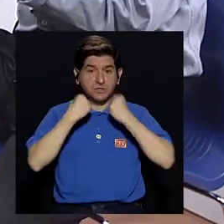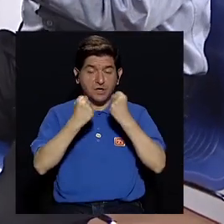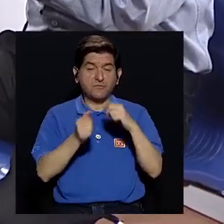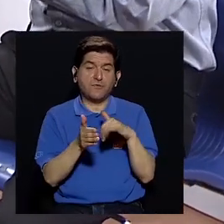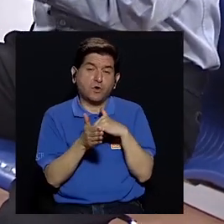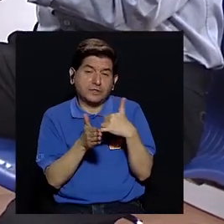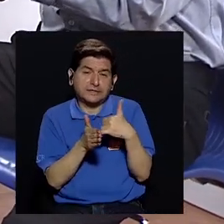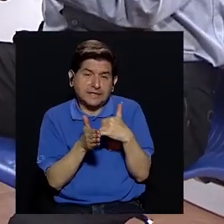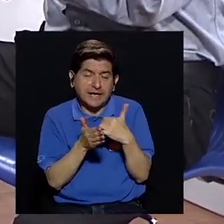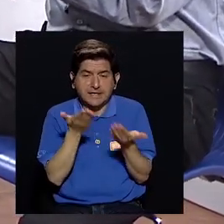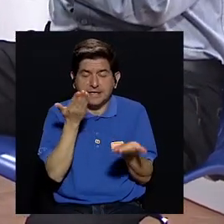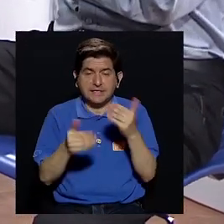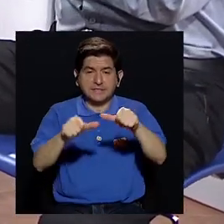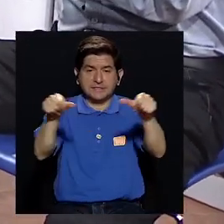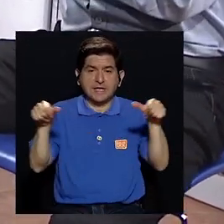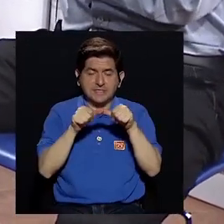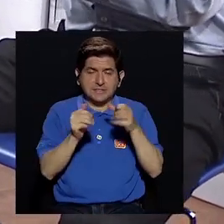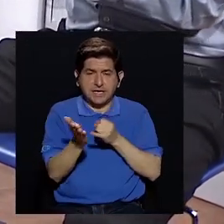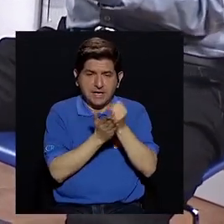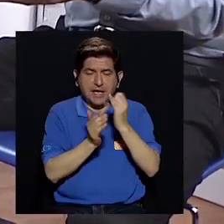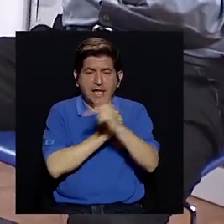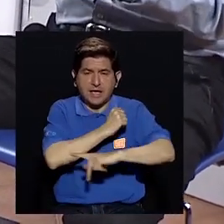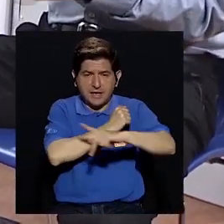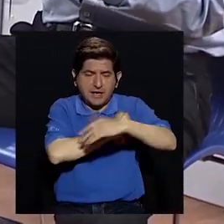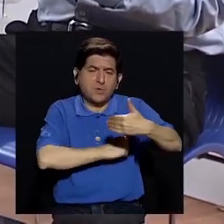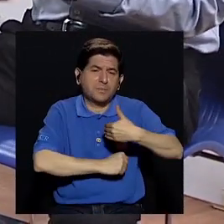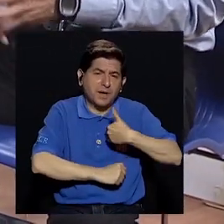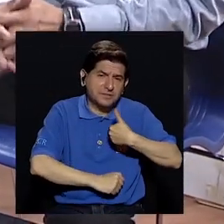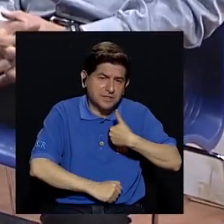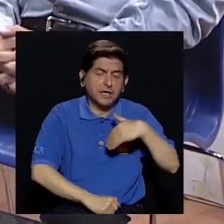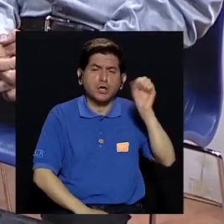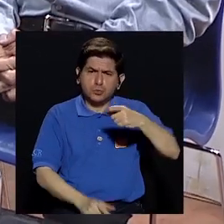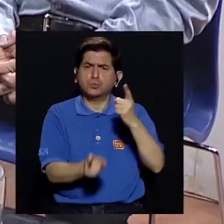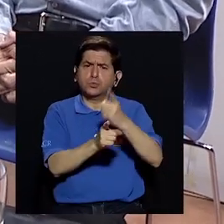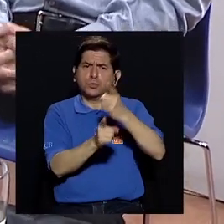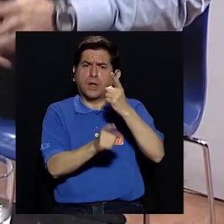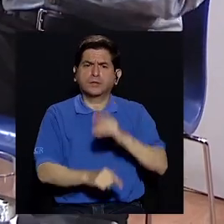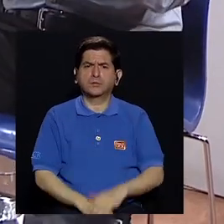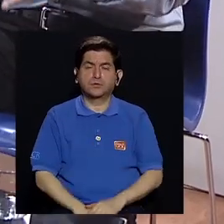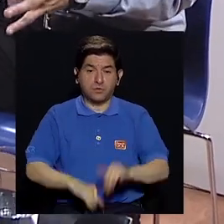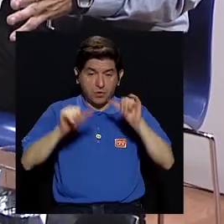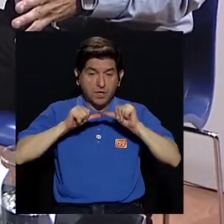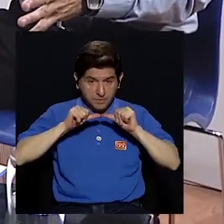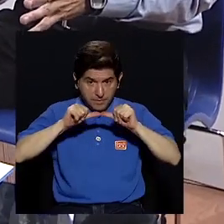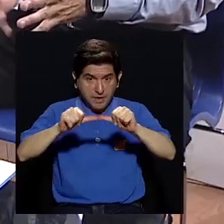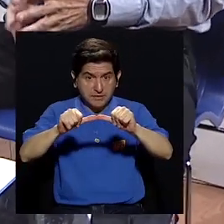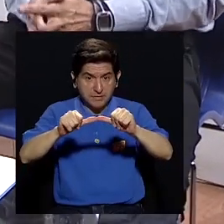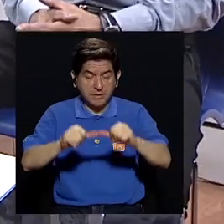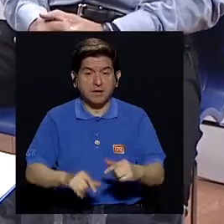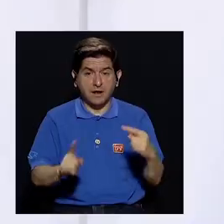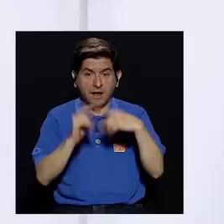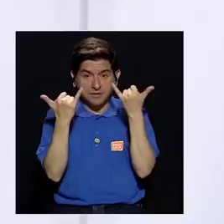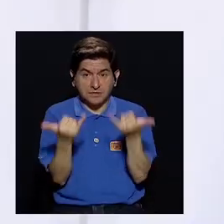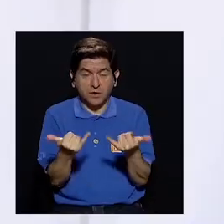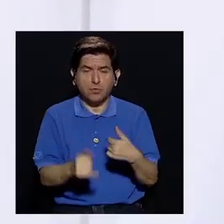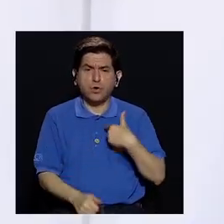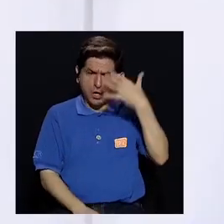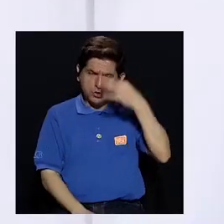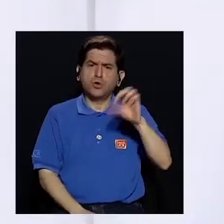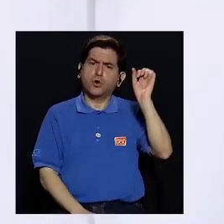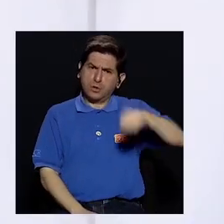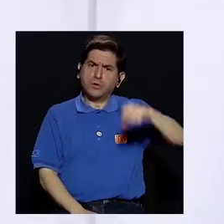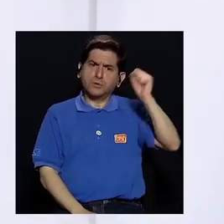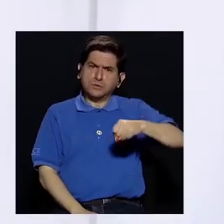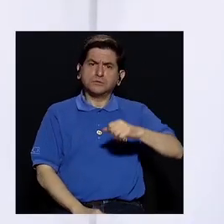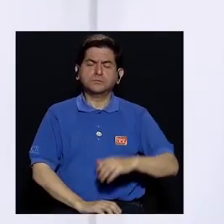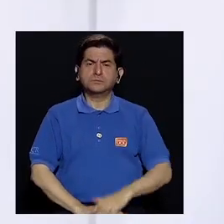debilidades en un campo de investigación particular de un país exactamente exactamente ya y se ha mantenido hasta la fecha mejor y yo creo